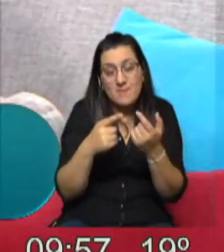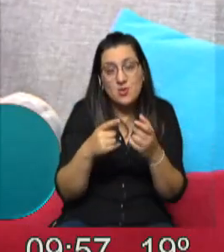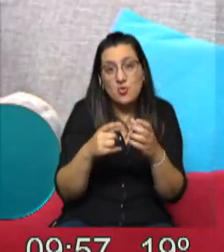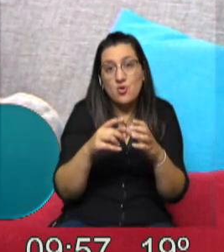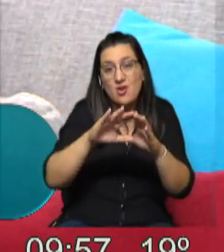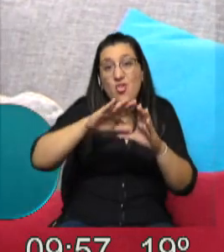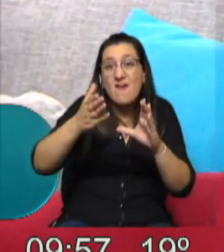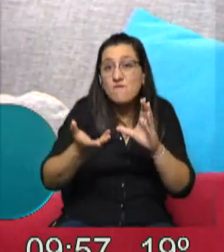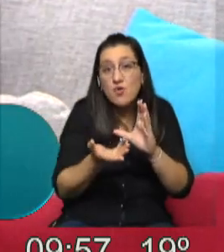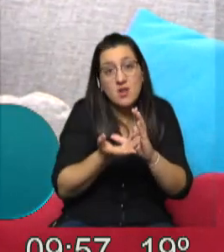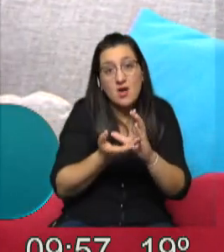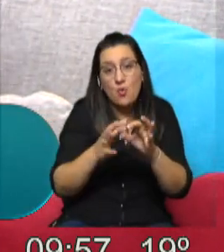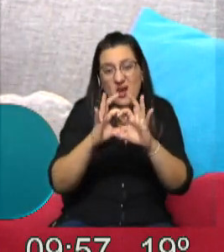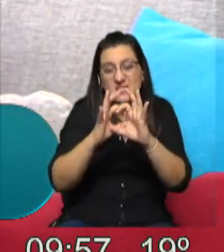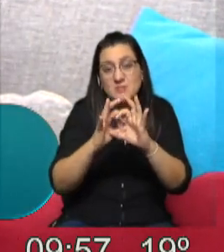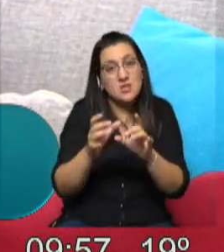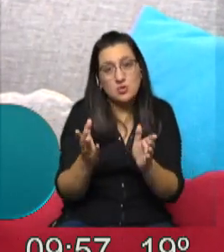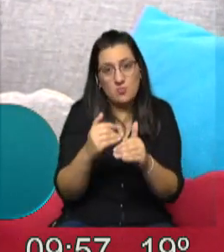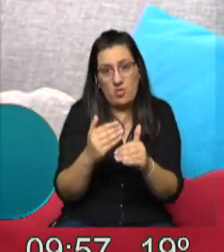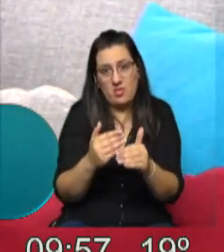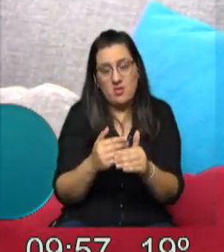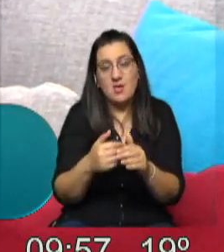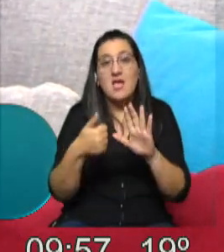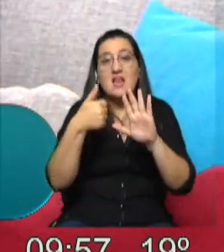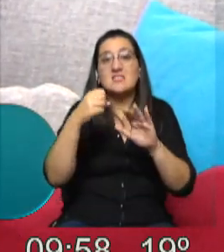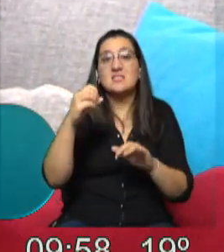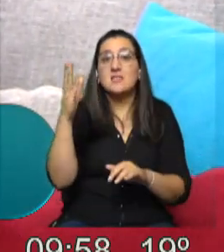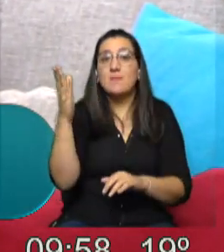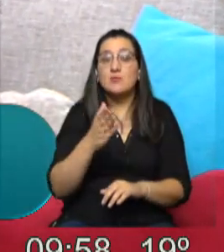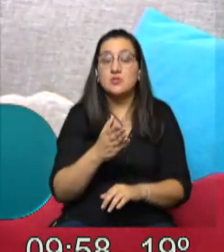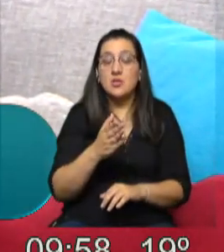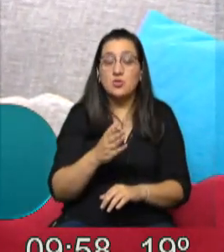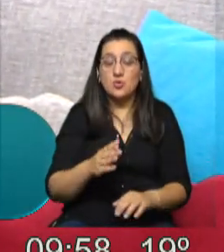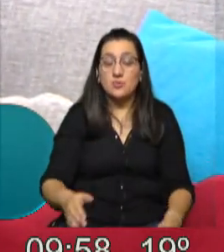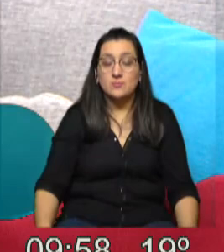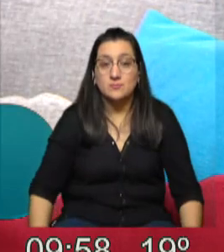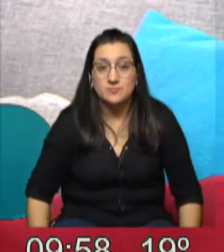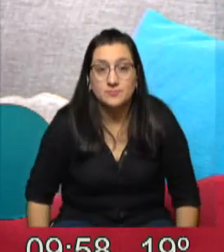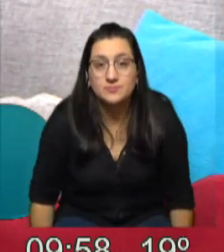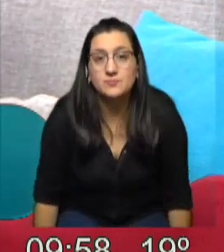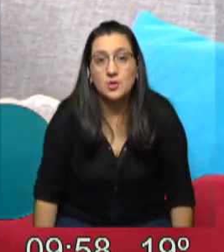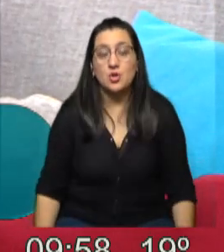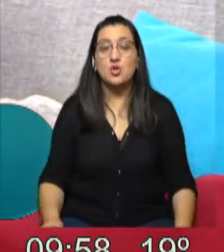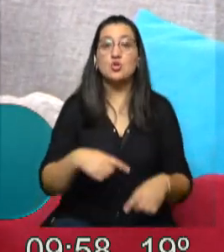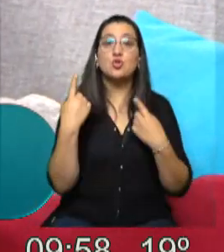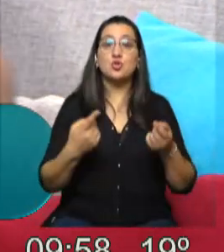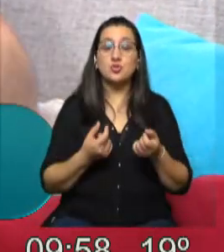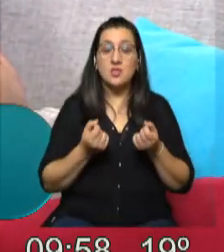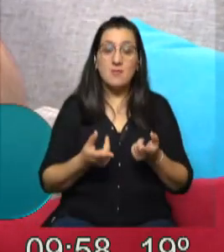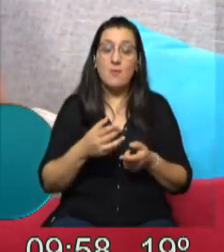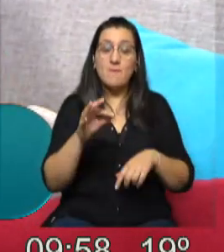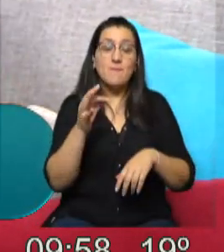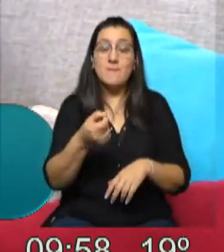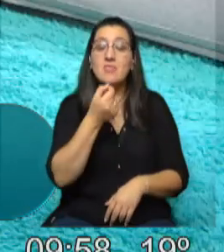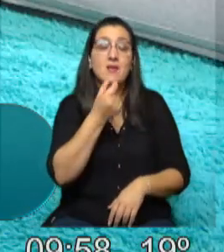la semilla y la cáscara. Ahora bien, más allá de estas alimentaciones, el 60% más o menos, algunos estudios han dicho, nosotros automedicamos las mascotas. ¿Cómo nos